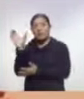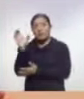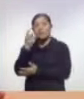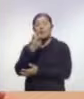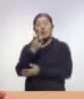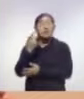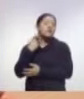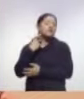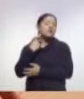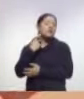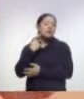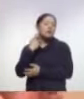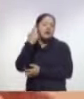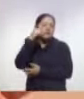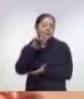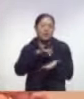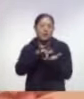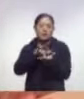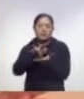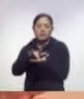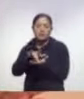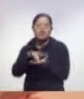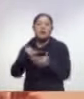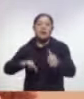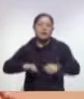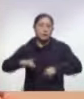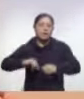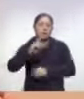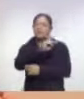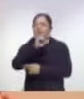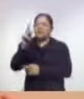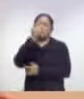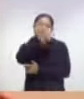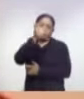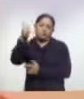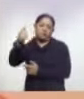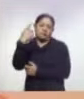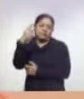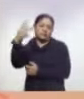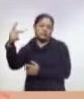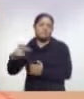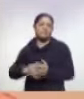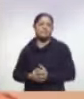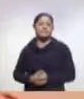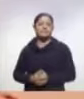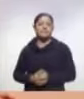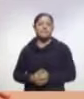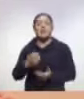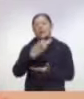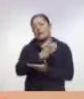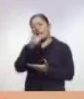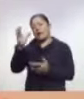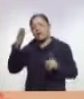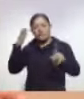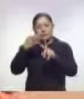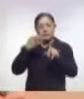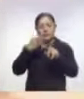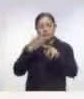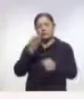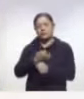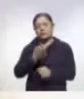recursos que puedan apoyar la actividad de todos nosotros, a todos ustedes, el tema del campo y la producción que es